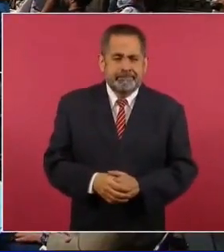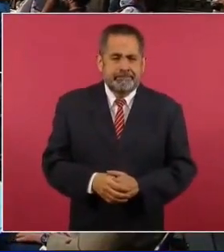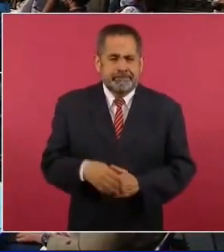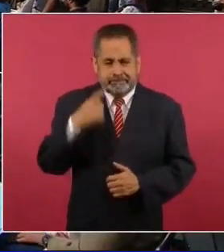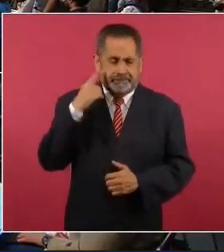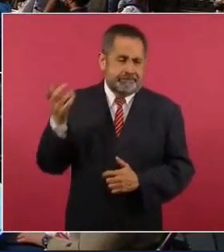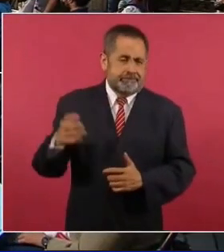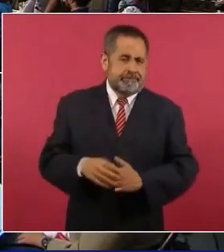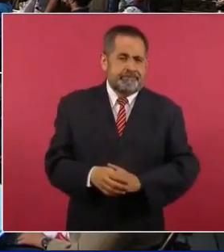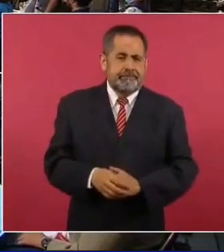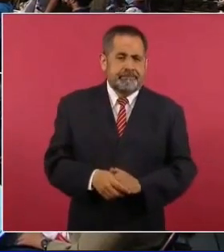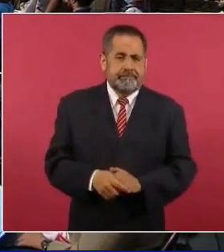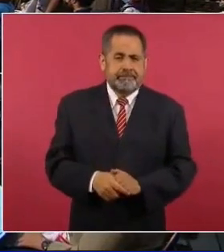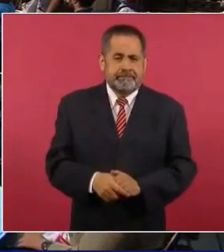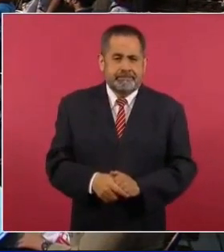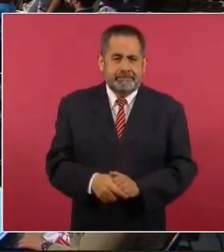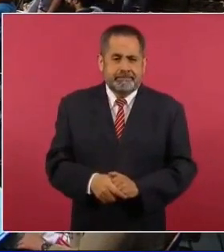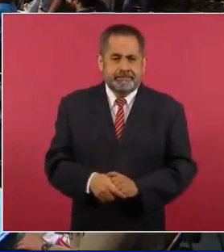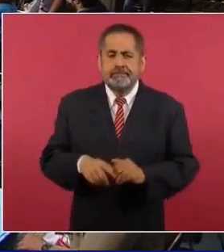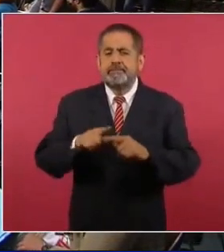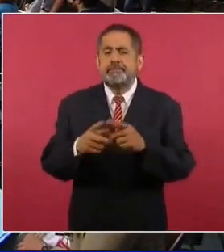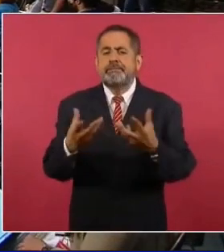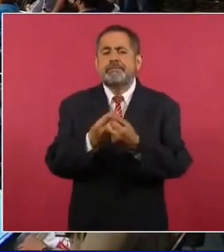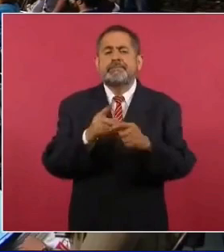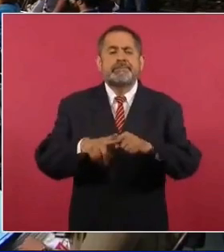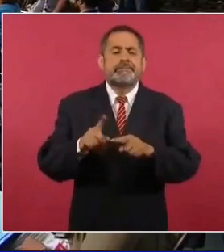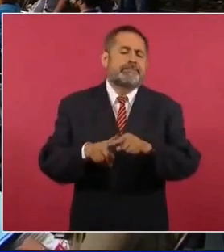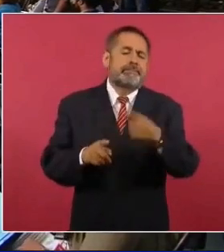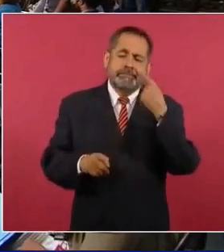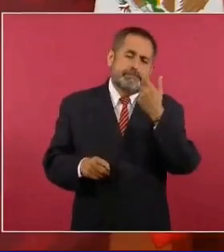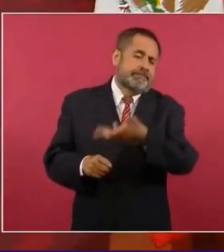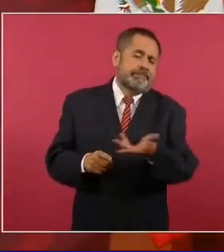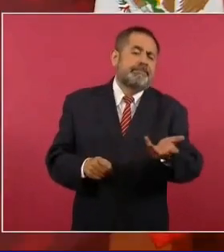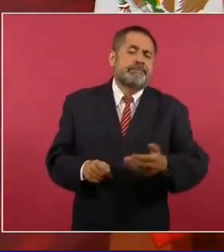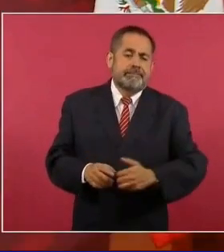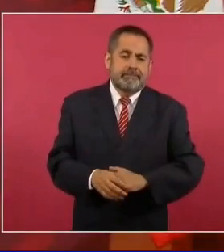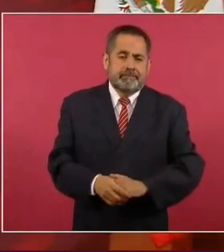mire, con quién está?